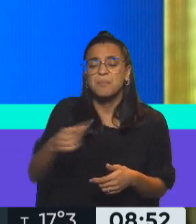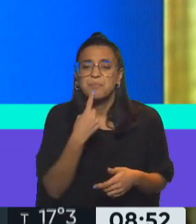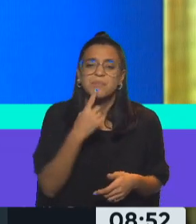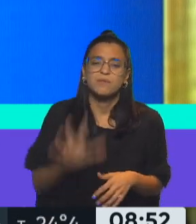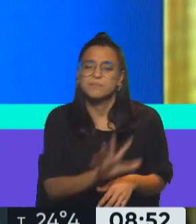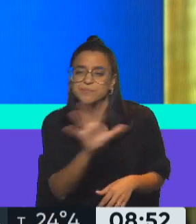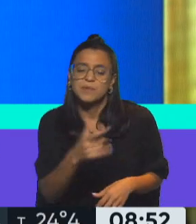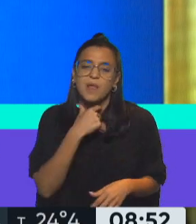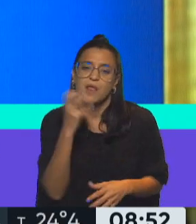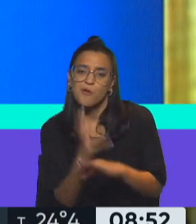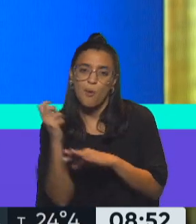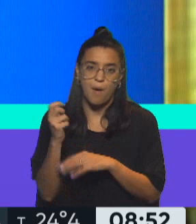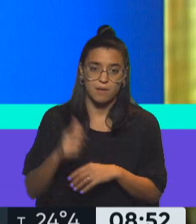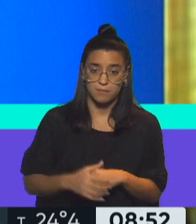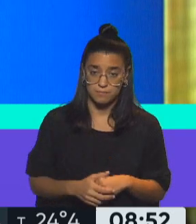que la querían robar.